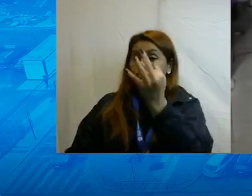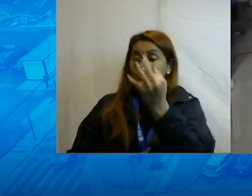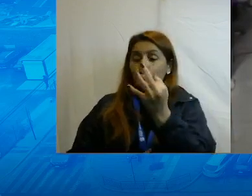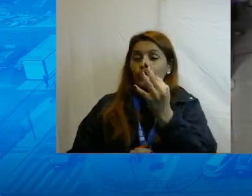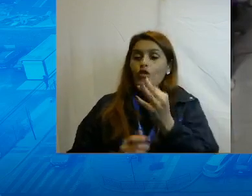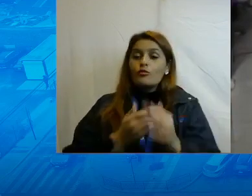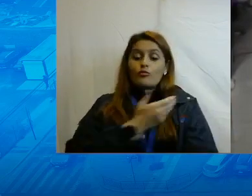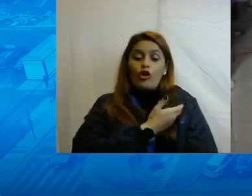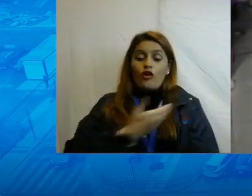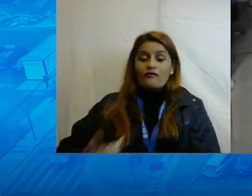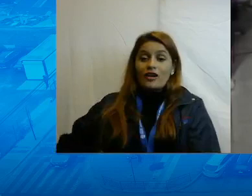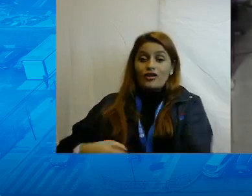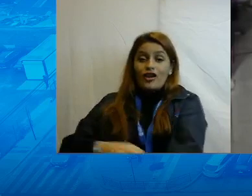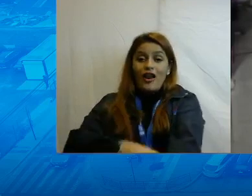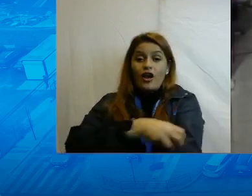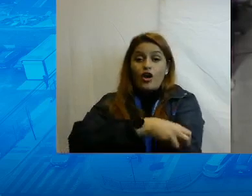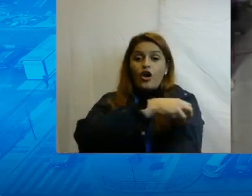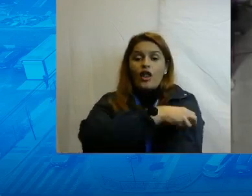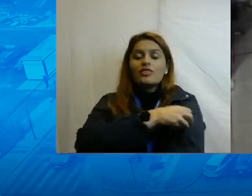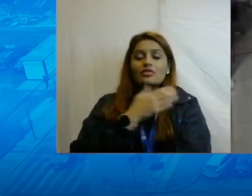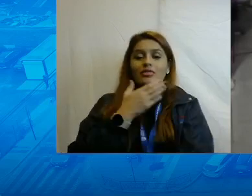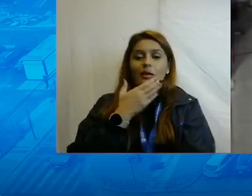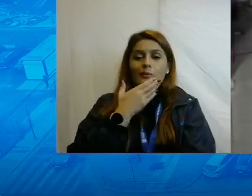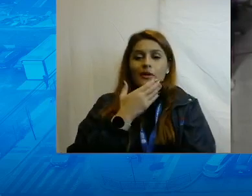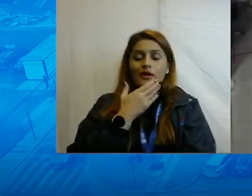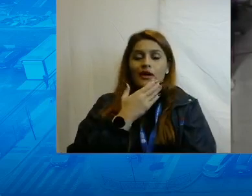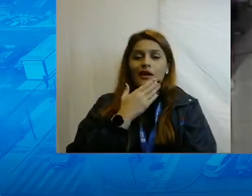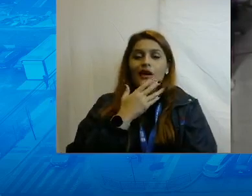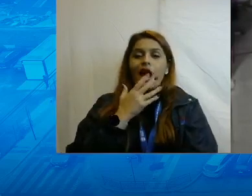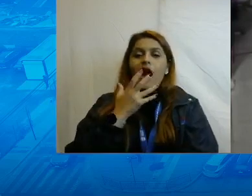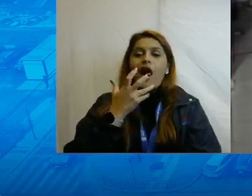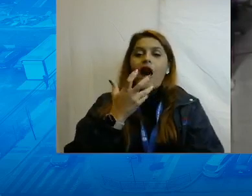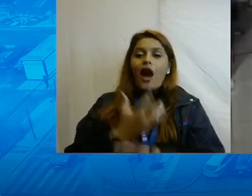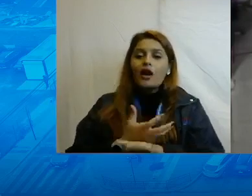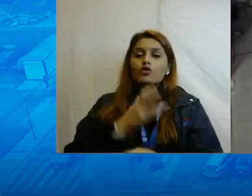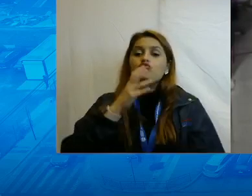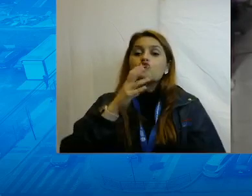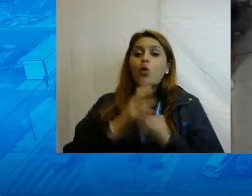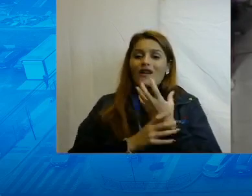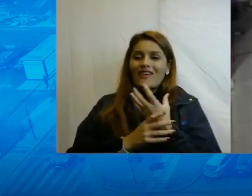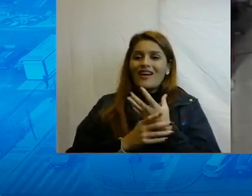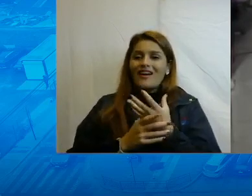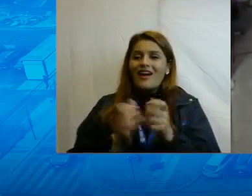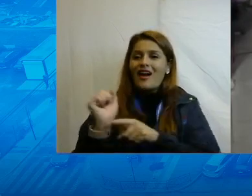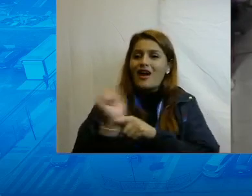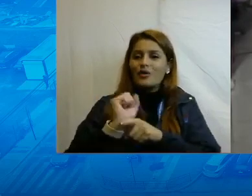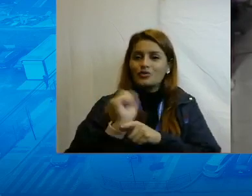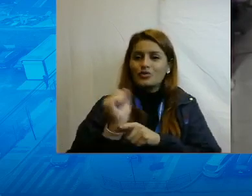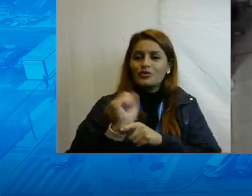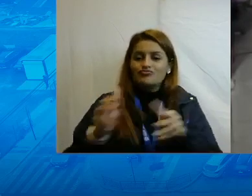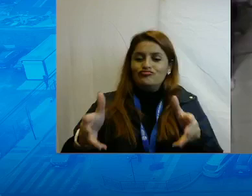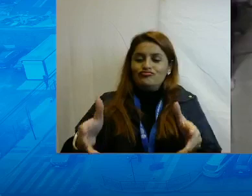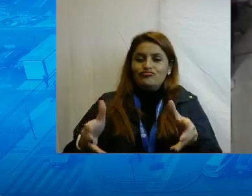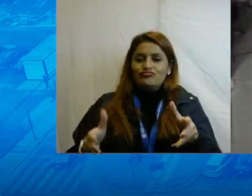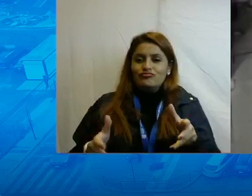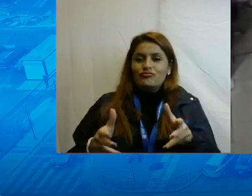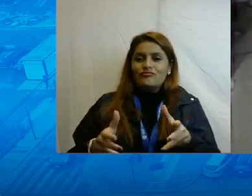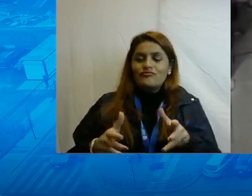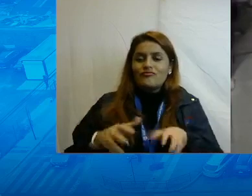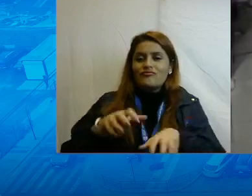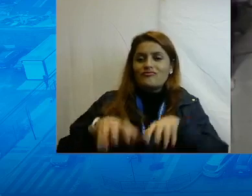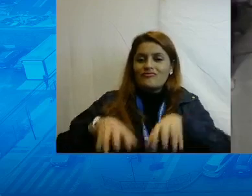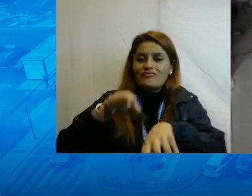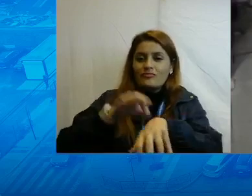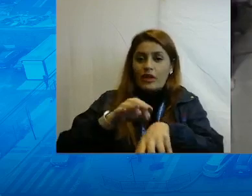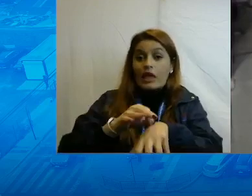gobierno regional se estaría destinando una nueva clínica veterinaria. Entonces, ahí no solamente vamos a requerir